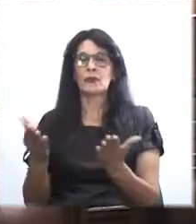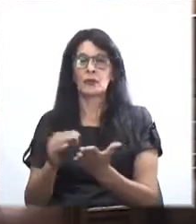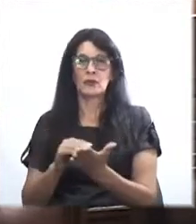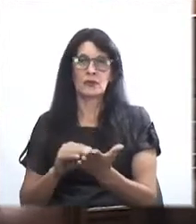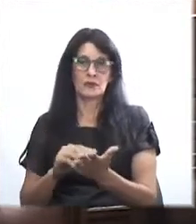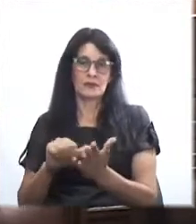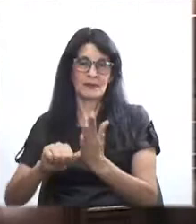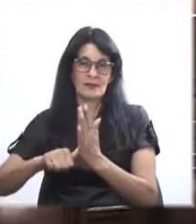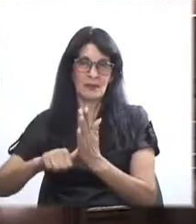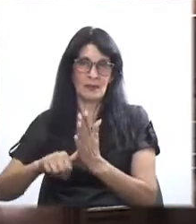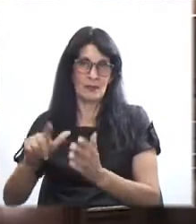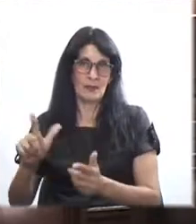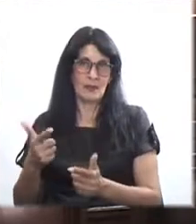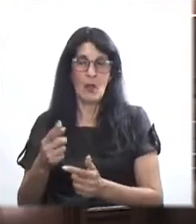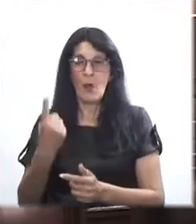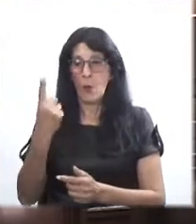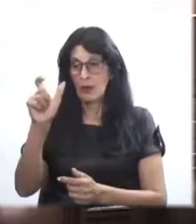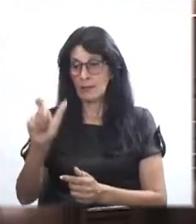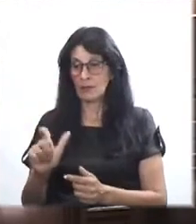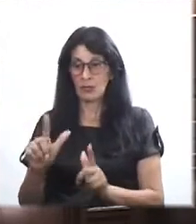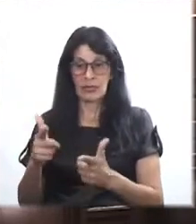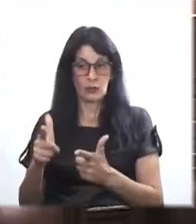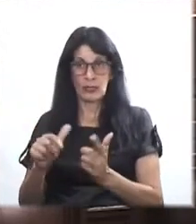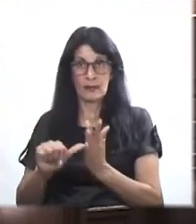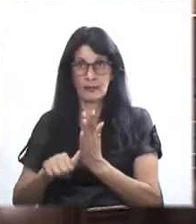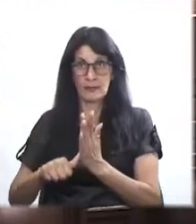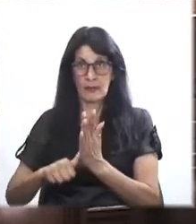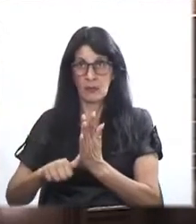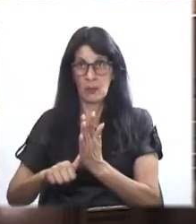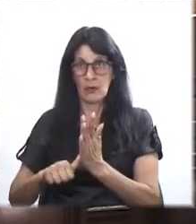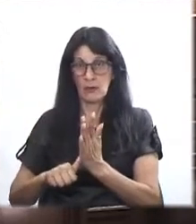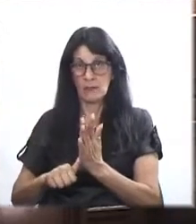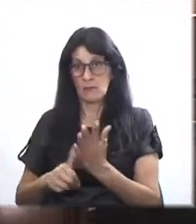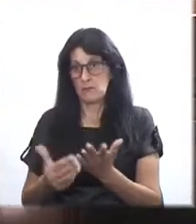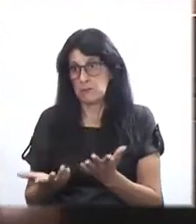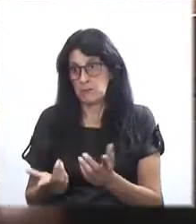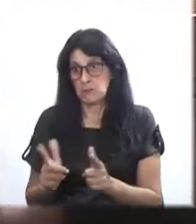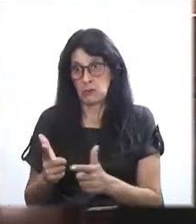Una persona que no tenga cédula, o sea, una persona innominada.